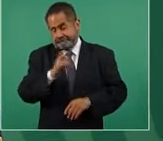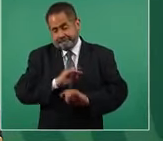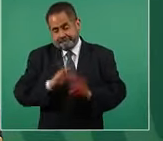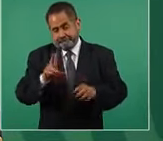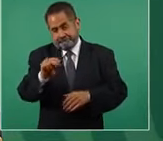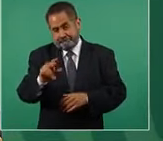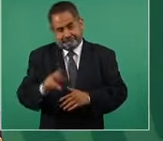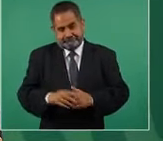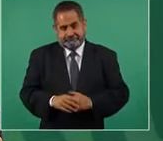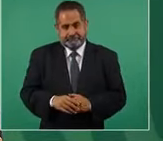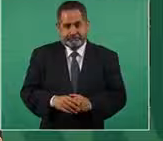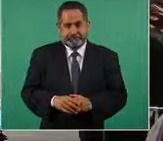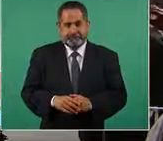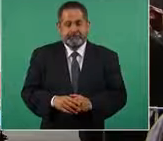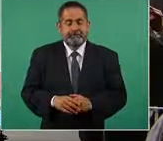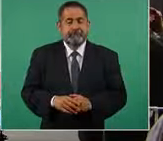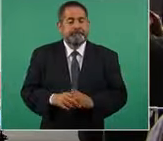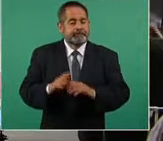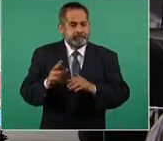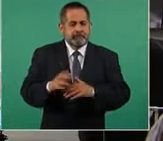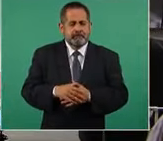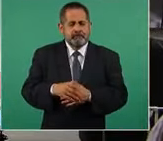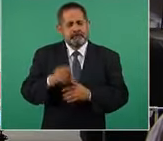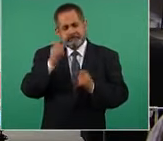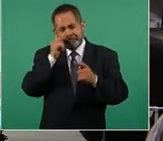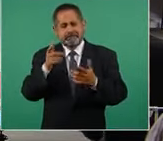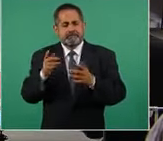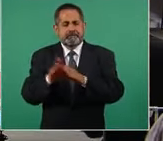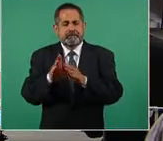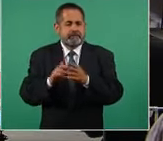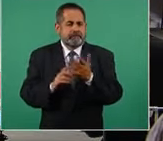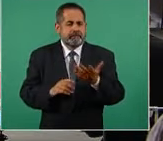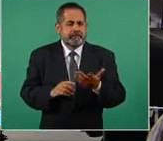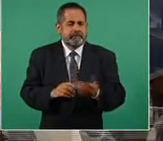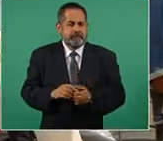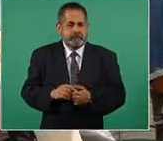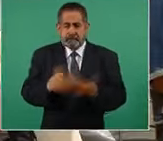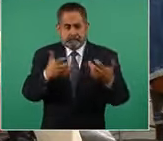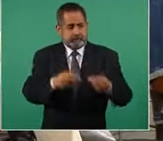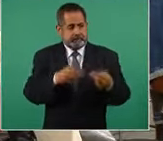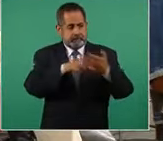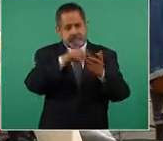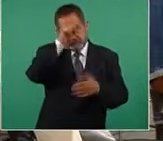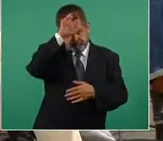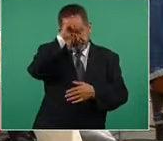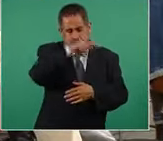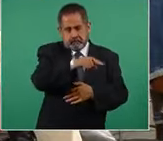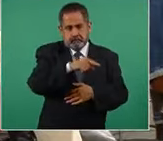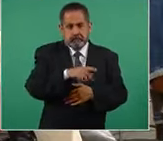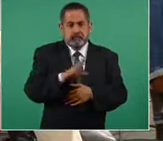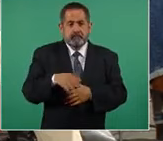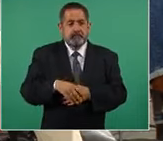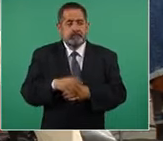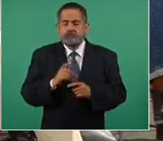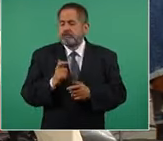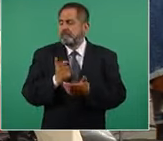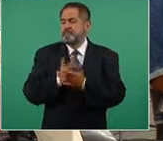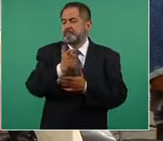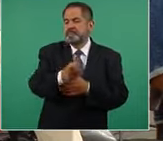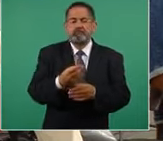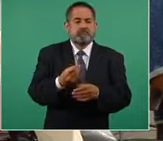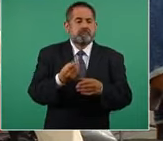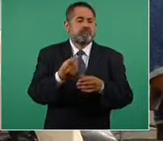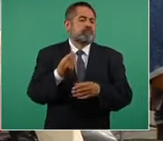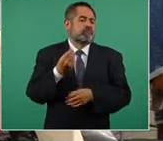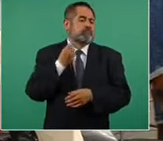Después, les llama la atención también que esta empresa minera pues ya contrató despachos